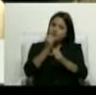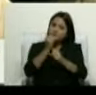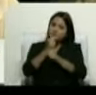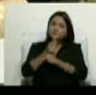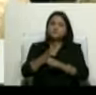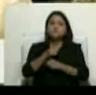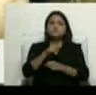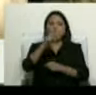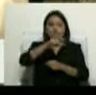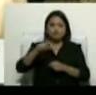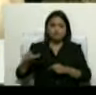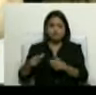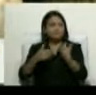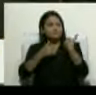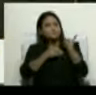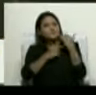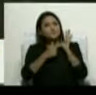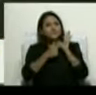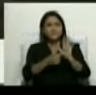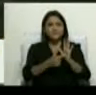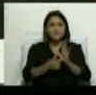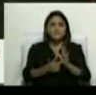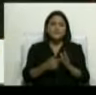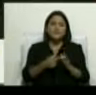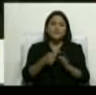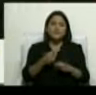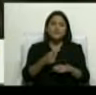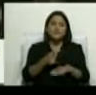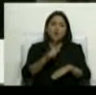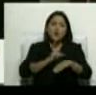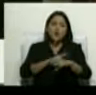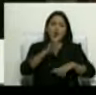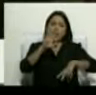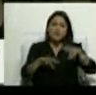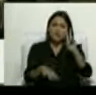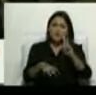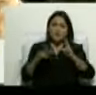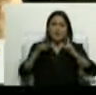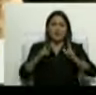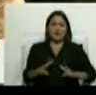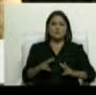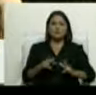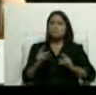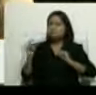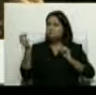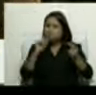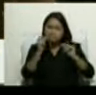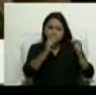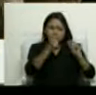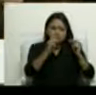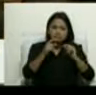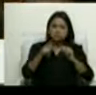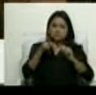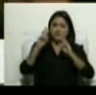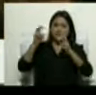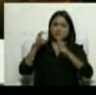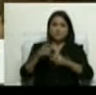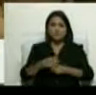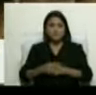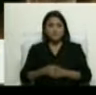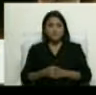que nos convoca. Y en las horas de los comedores, en las horas de mediodía, en los centros de trabajo, hacer debates y asambleas sobre este tema. En los portones de la